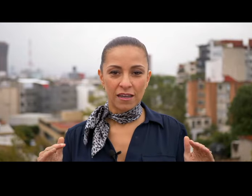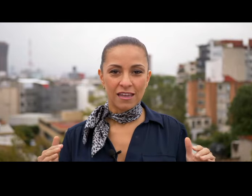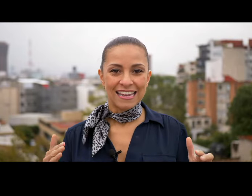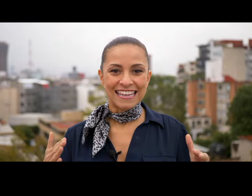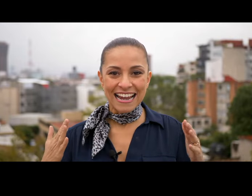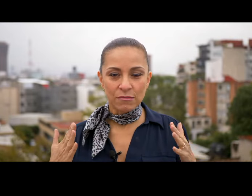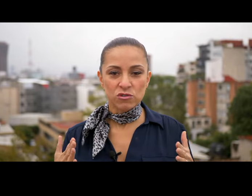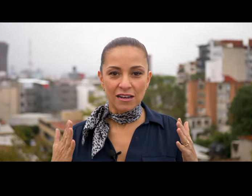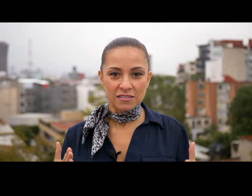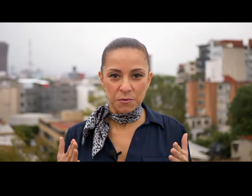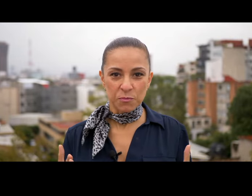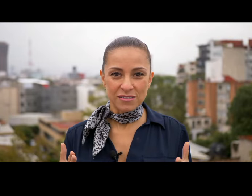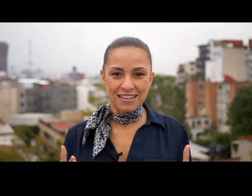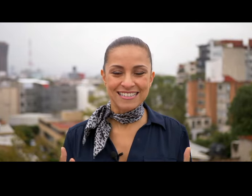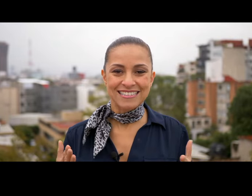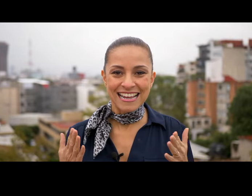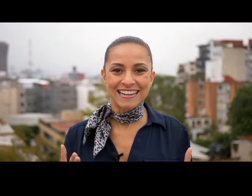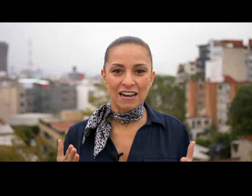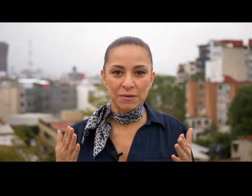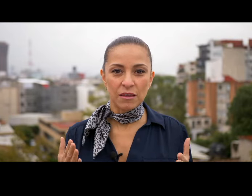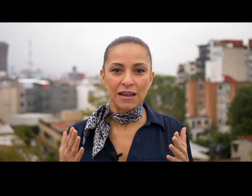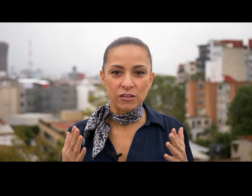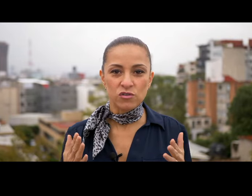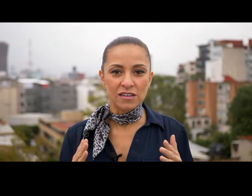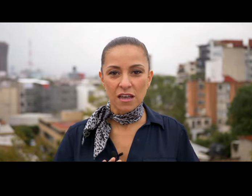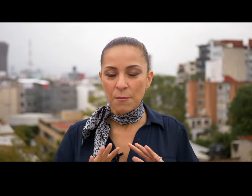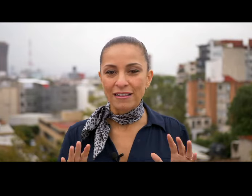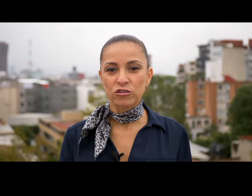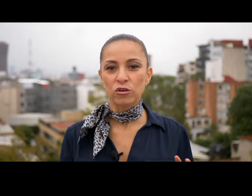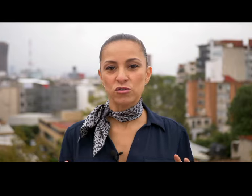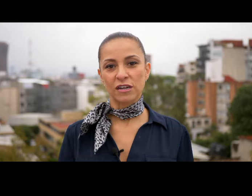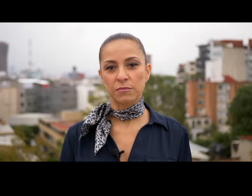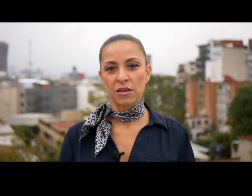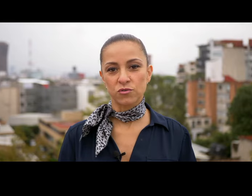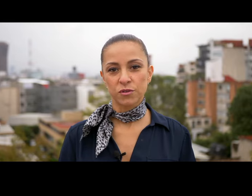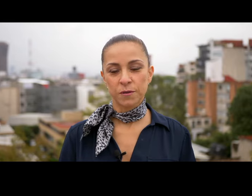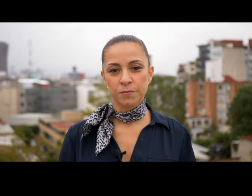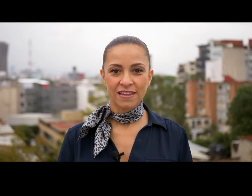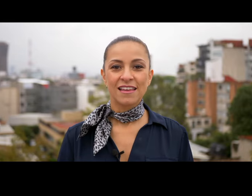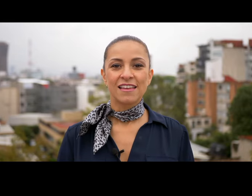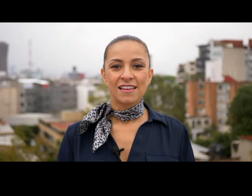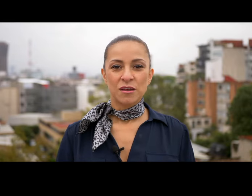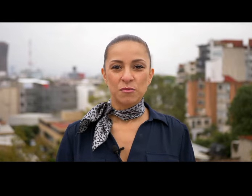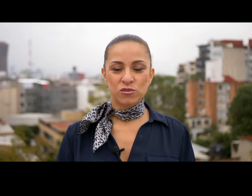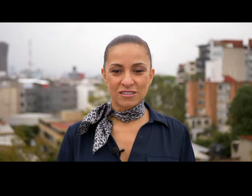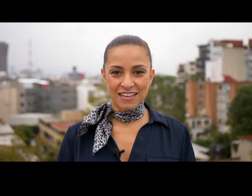nivel y hagamos que las propuestas sean realmente valiosas para todos los agremiados.